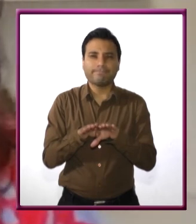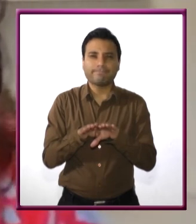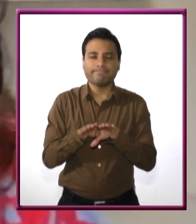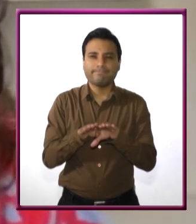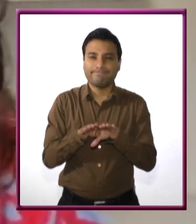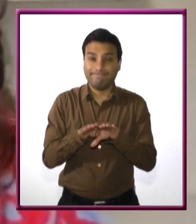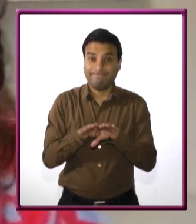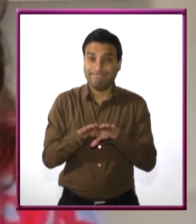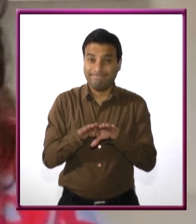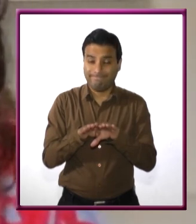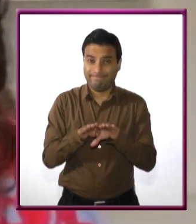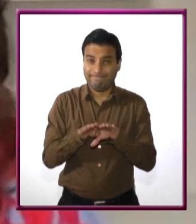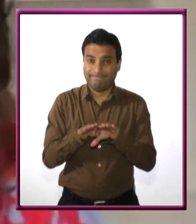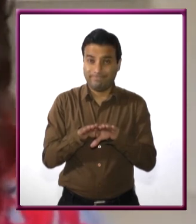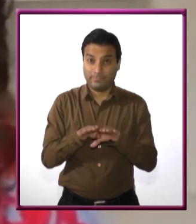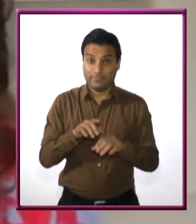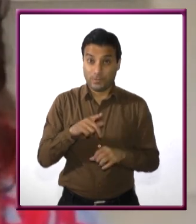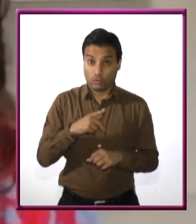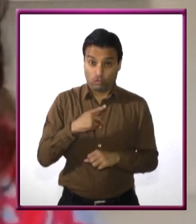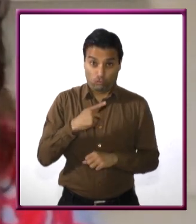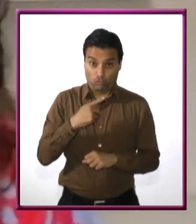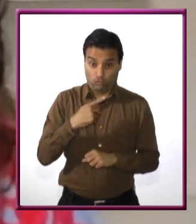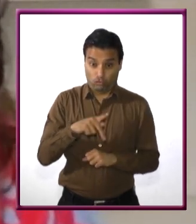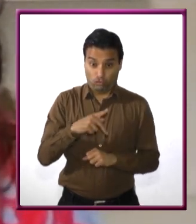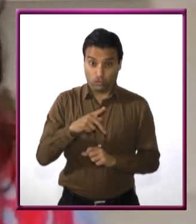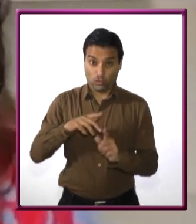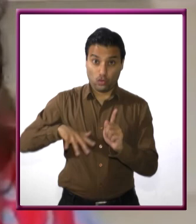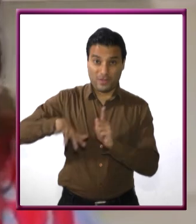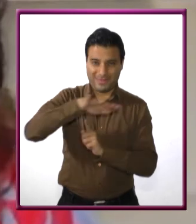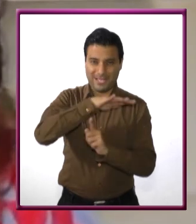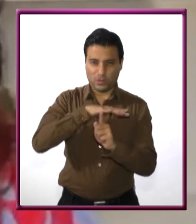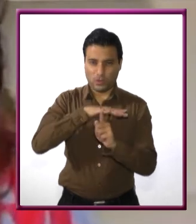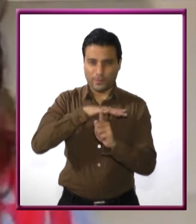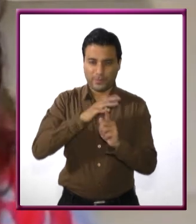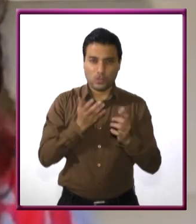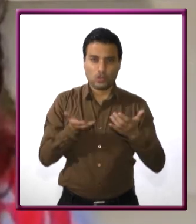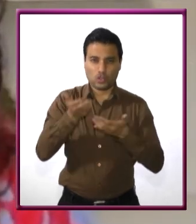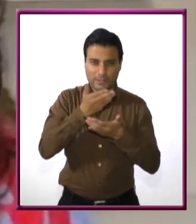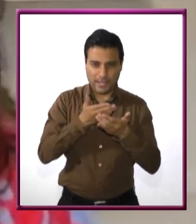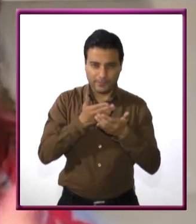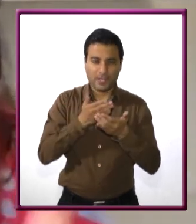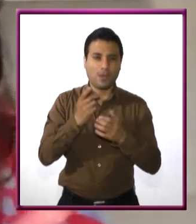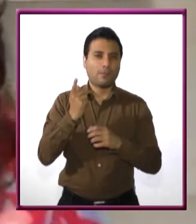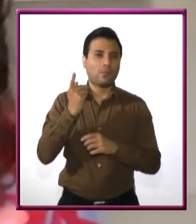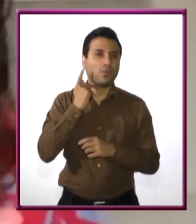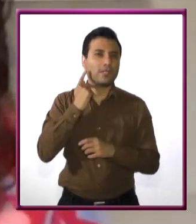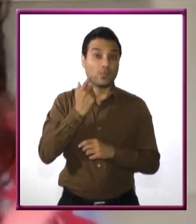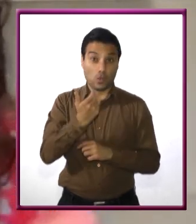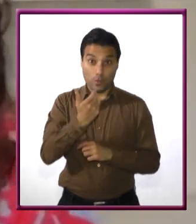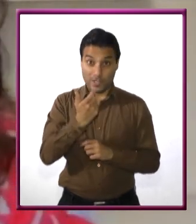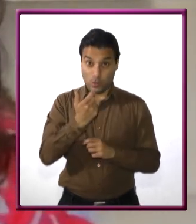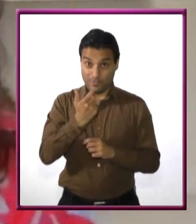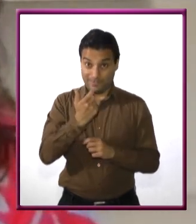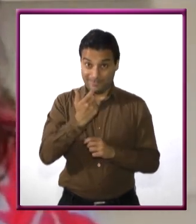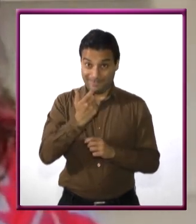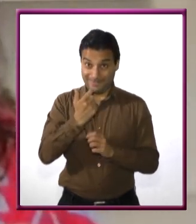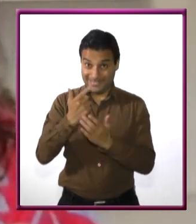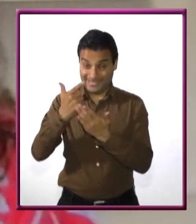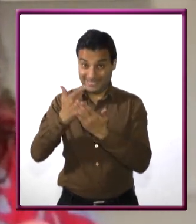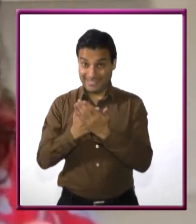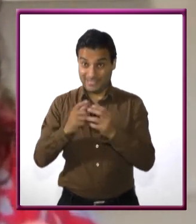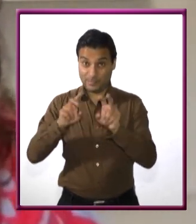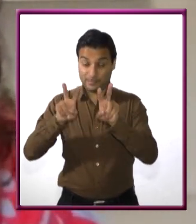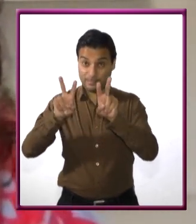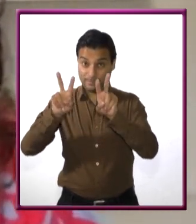conectada con las necesidades específicas de un contexto social, político y económico, va a garantizar